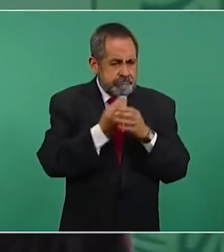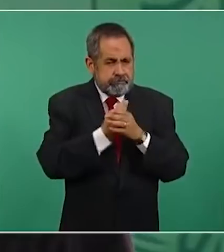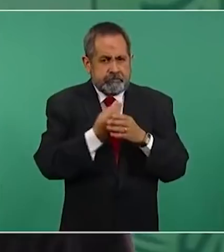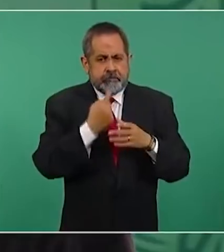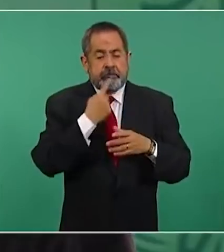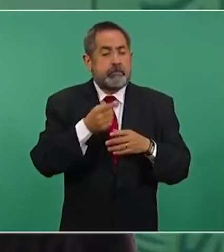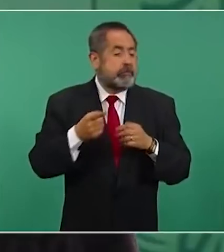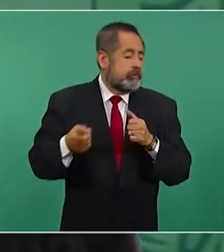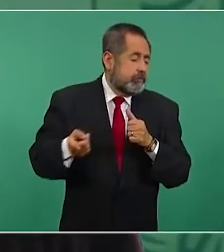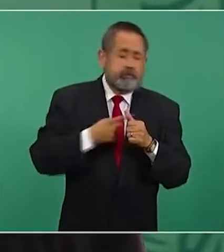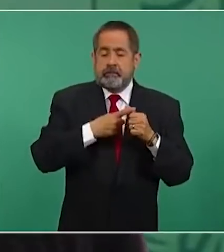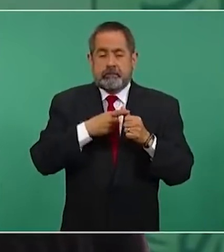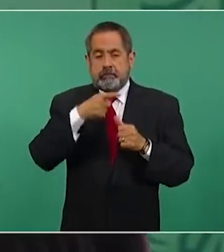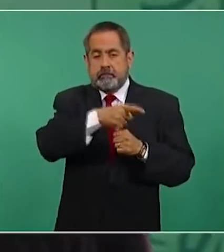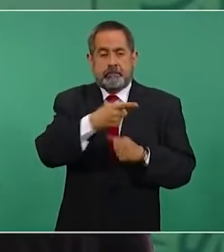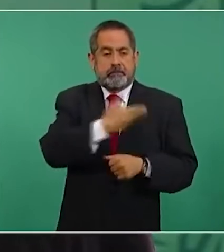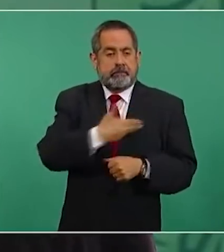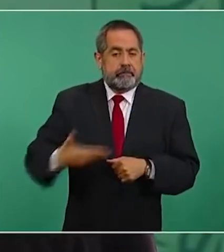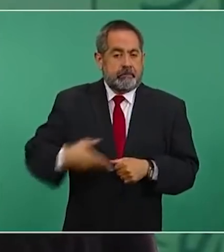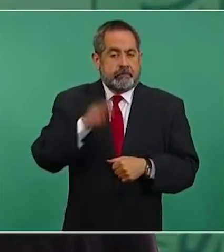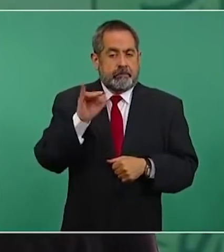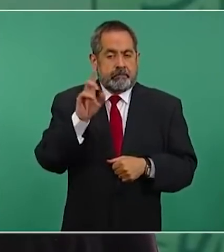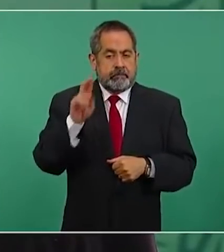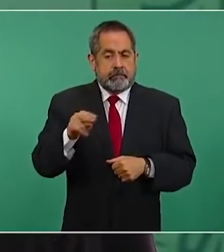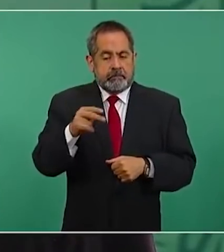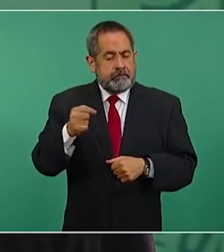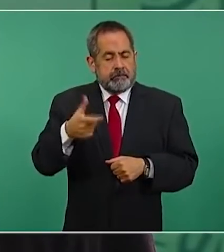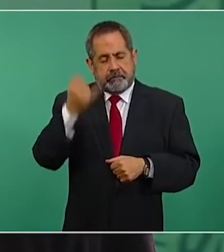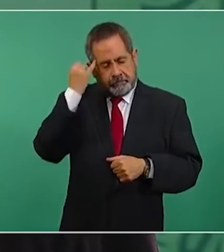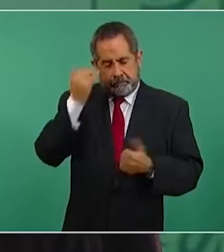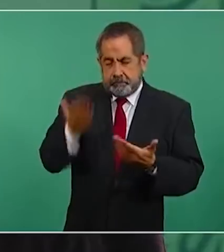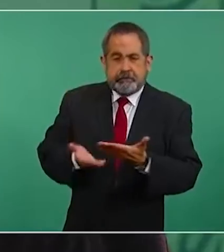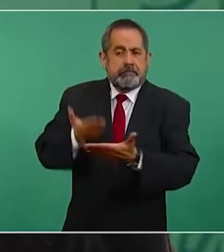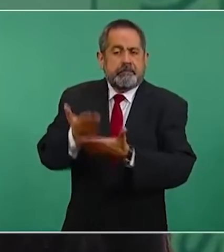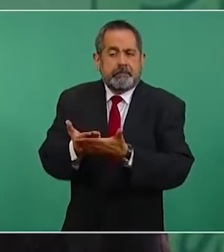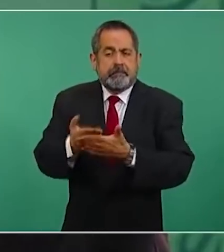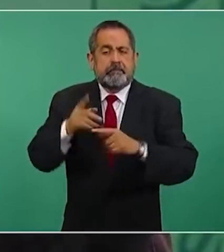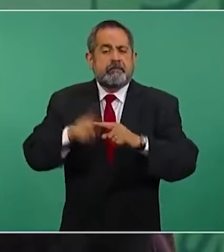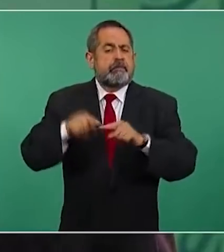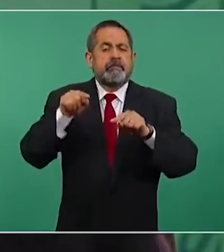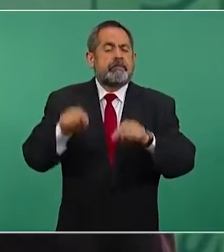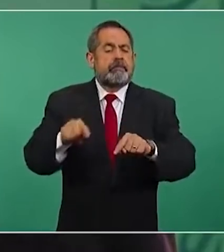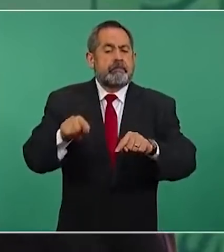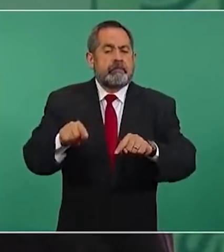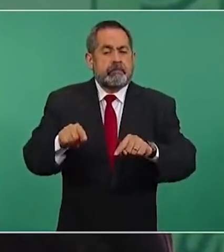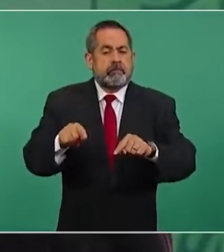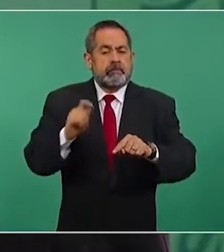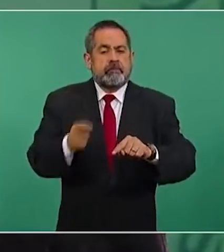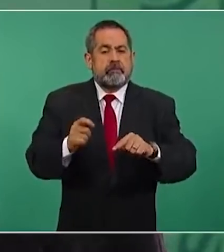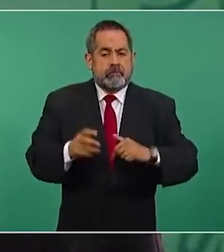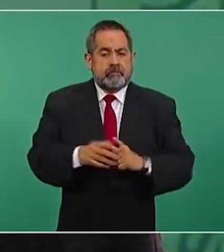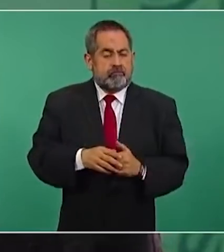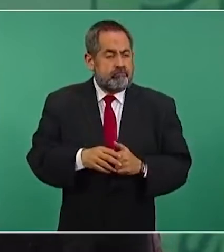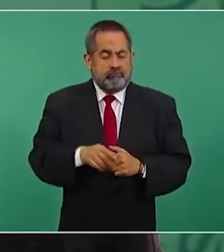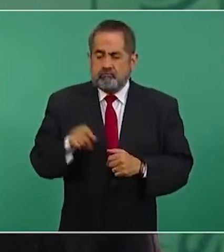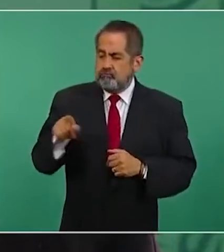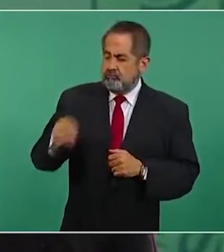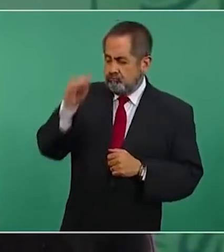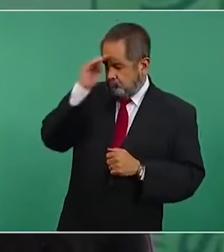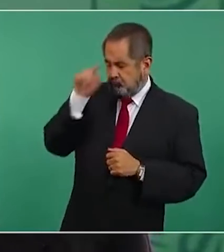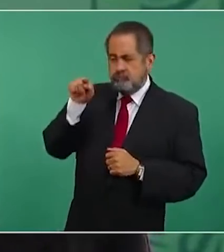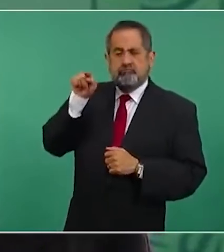lo primero que planteó el presidente baile es de qué nos consideraba